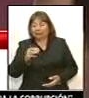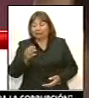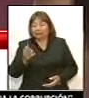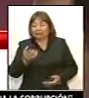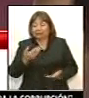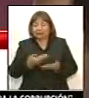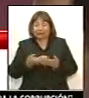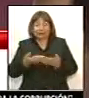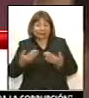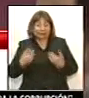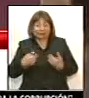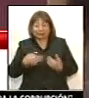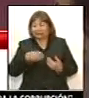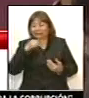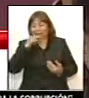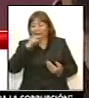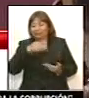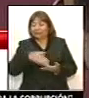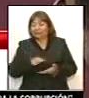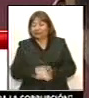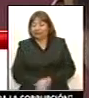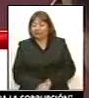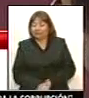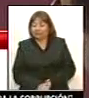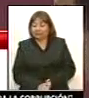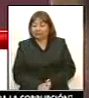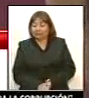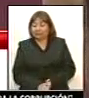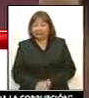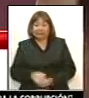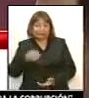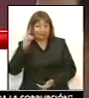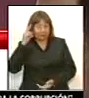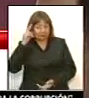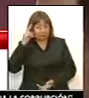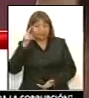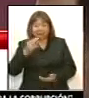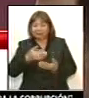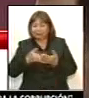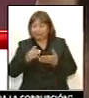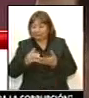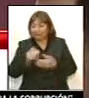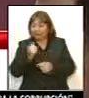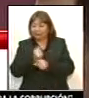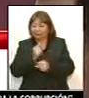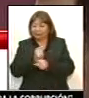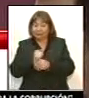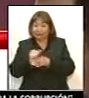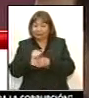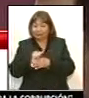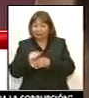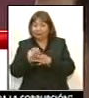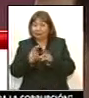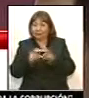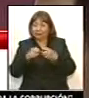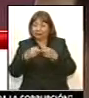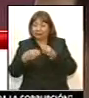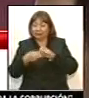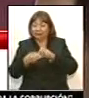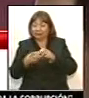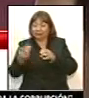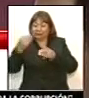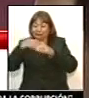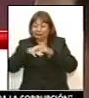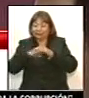las propias mujeres nos discriminamos. Entonces, en ese sentido, vamos a seguir en esa tarea. El problema es que nos han ido